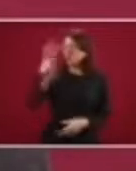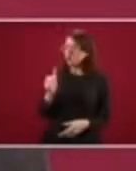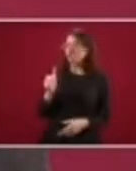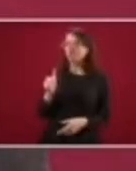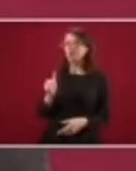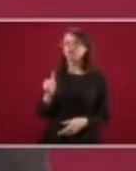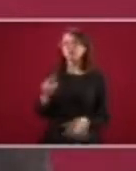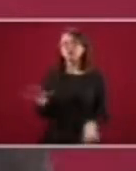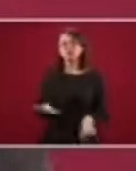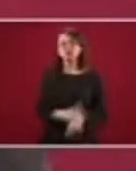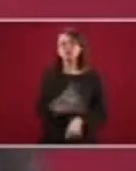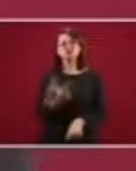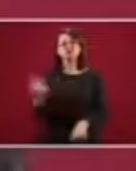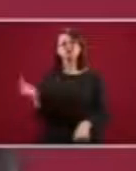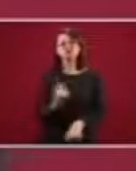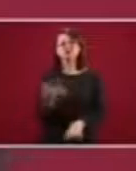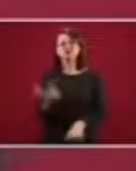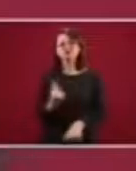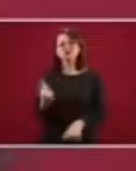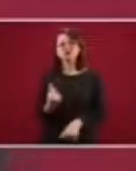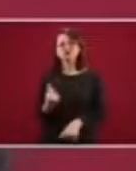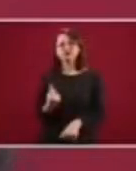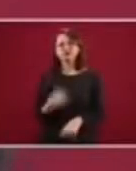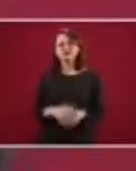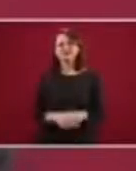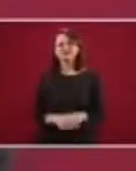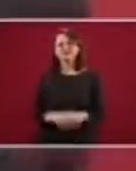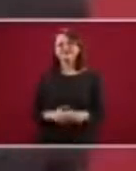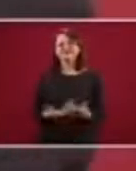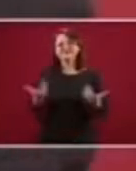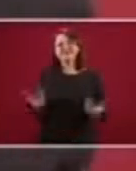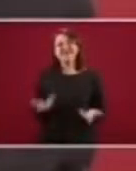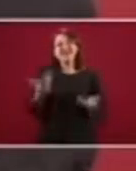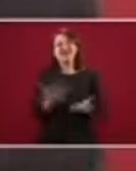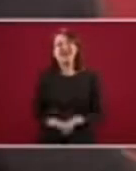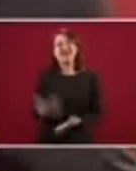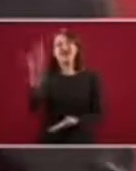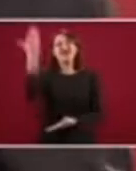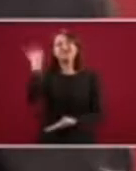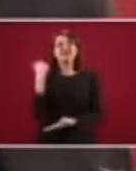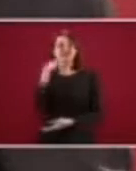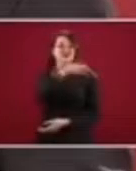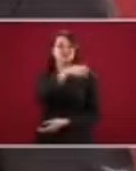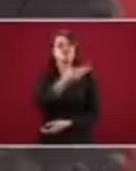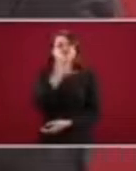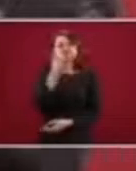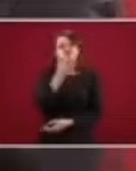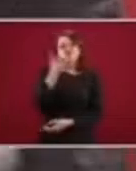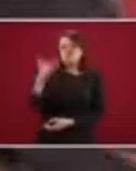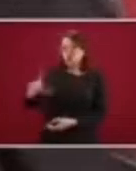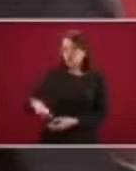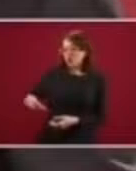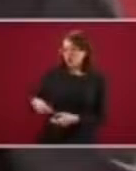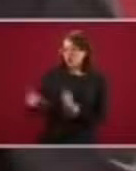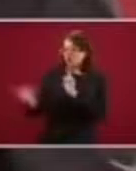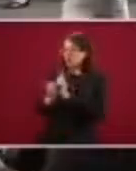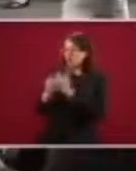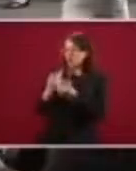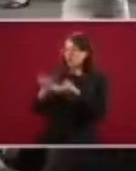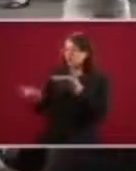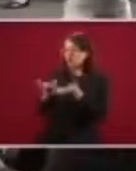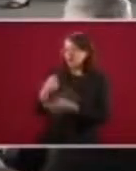porque antes tenían un trato con el gobierno es esta organización la